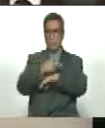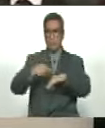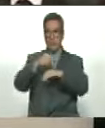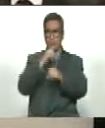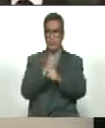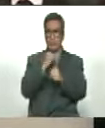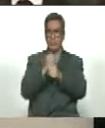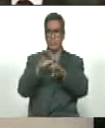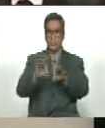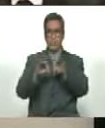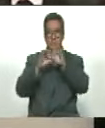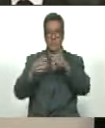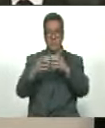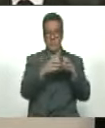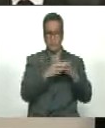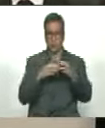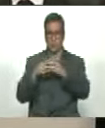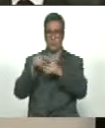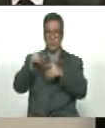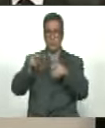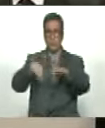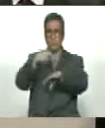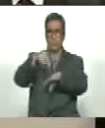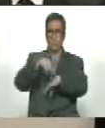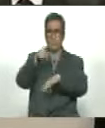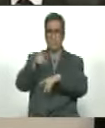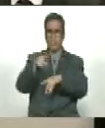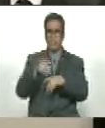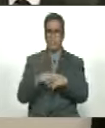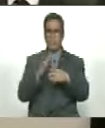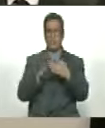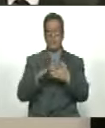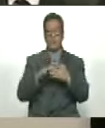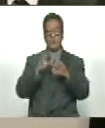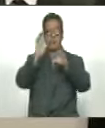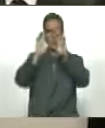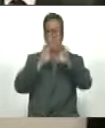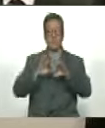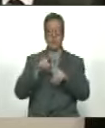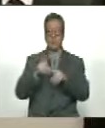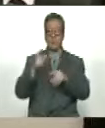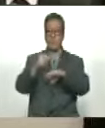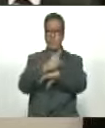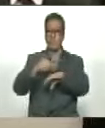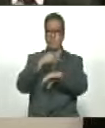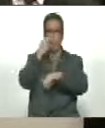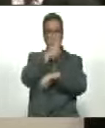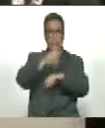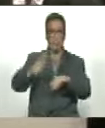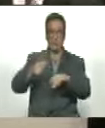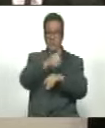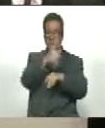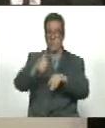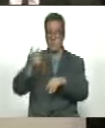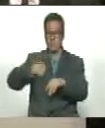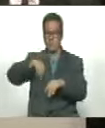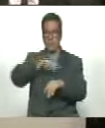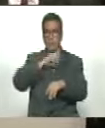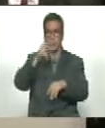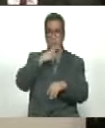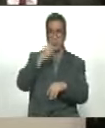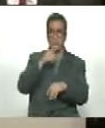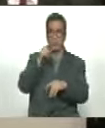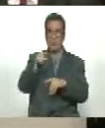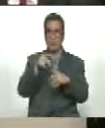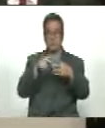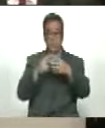en función de los intereses de los grupos oligárquicos nacionales y sobre todo extranjeros. Pero como gobierna el pueblo, cada una de nuestras políticas, y este es